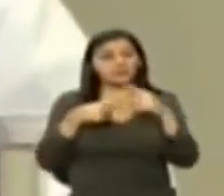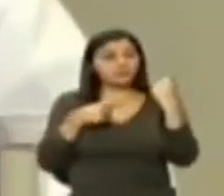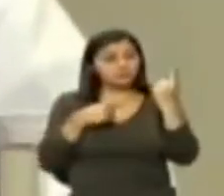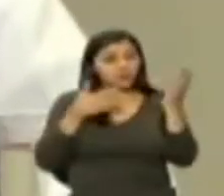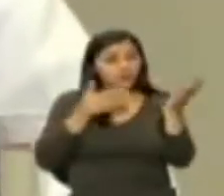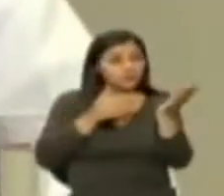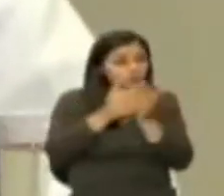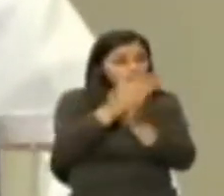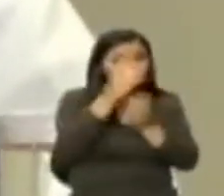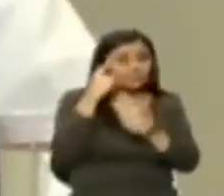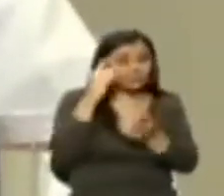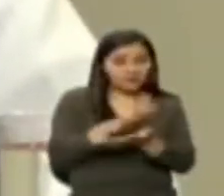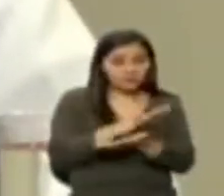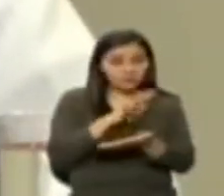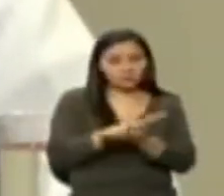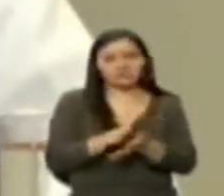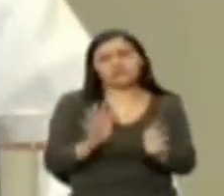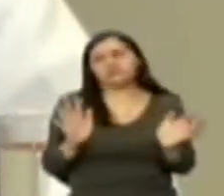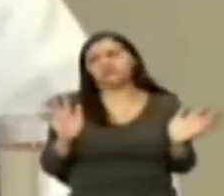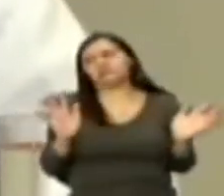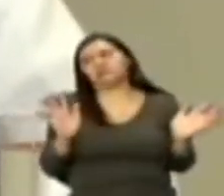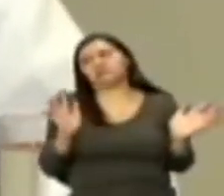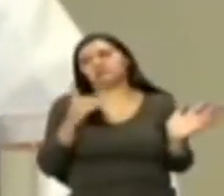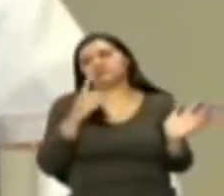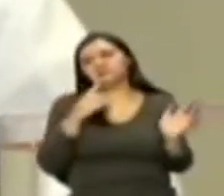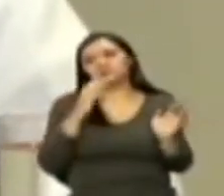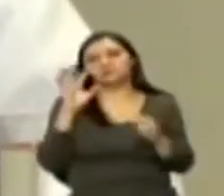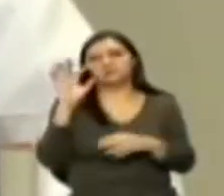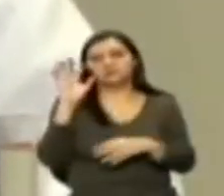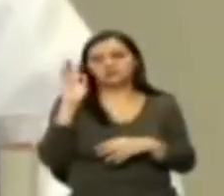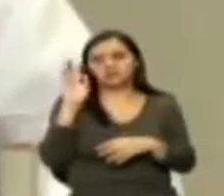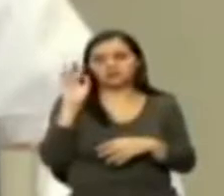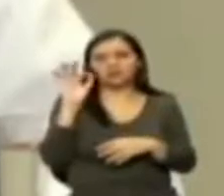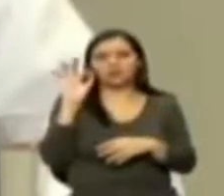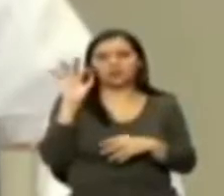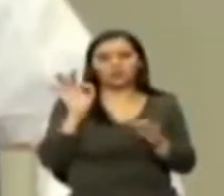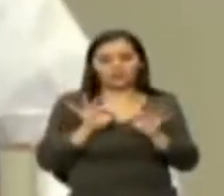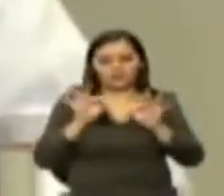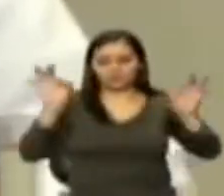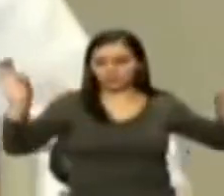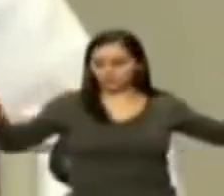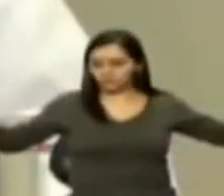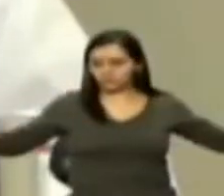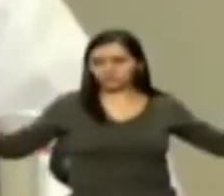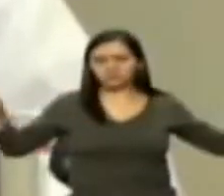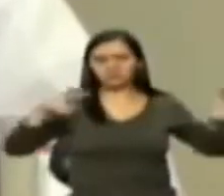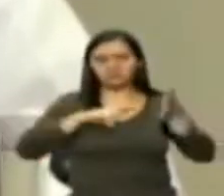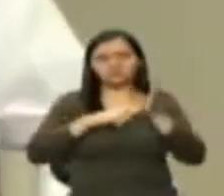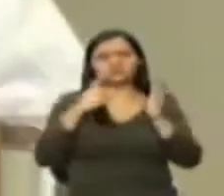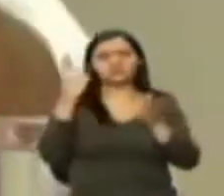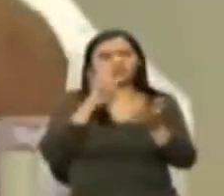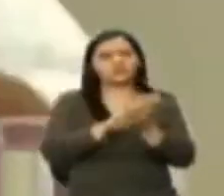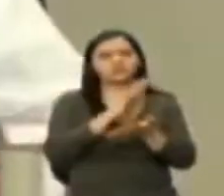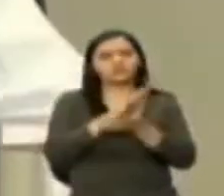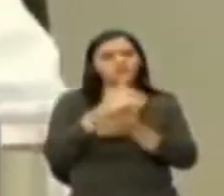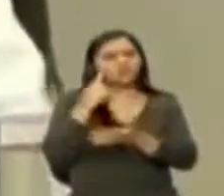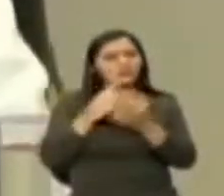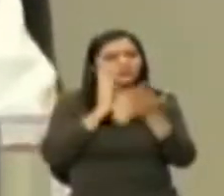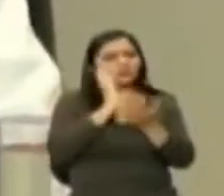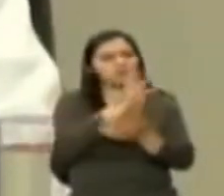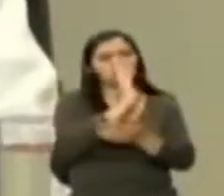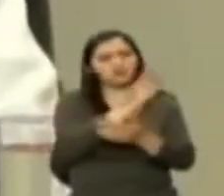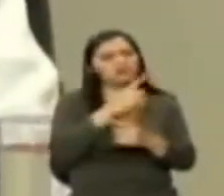tremendo carretero, que además es de 7, 9 metros de ancho, para la escuela pues sería subutilizado, pero me dicen que va a servir